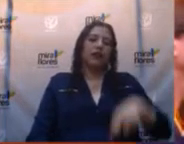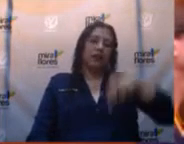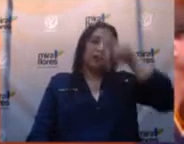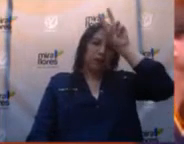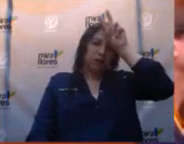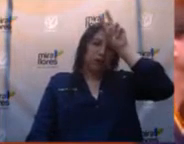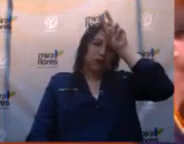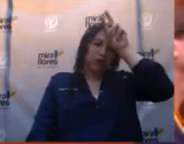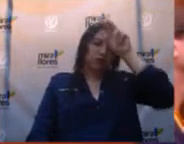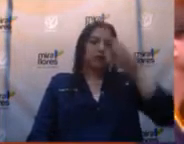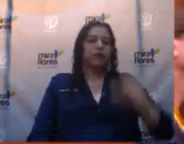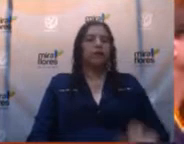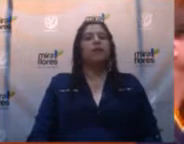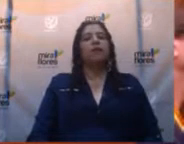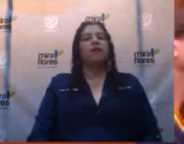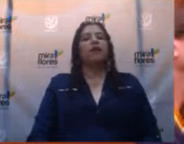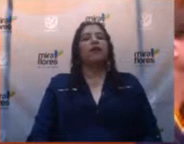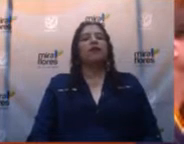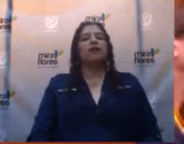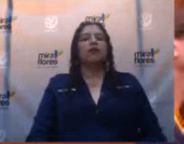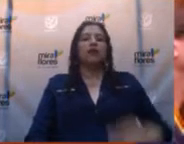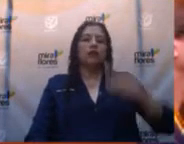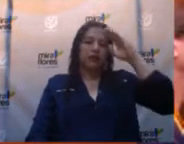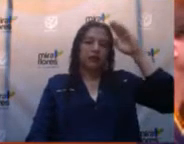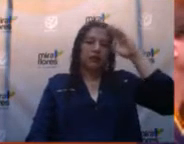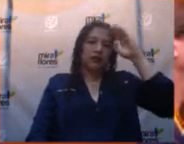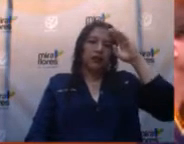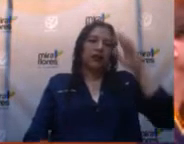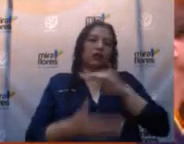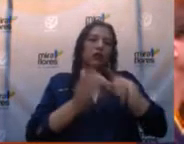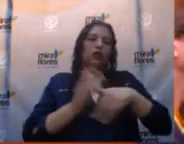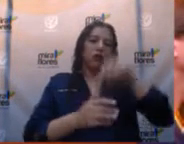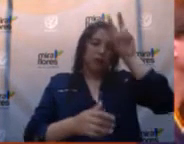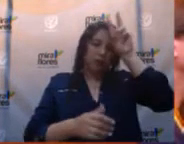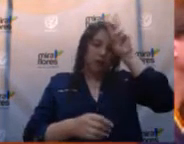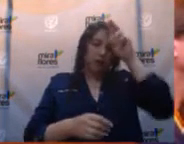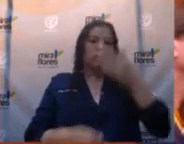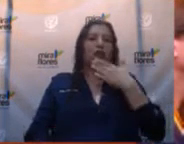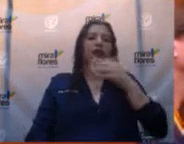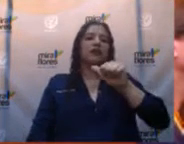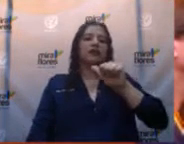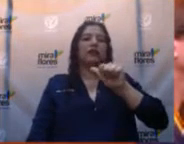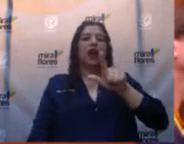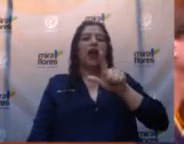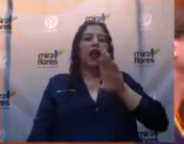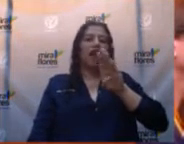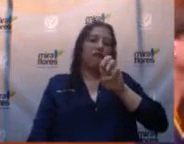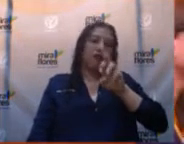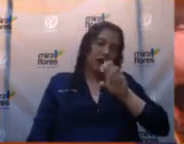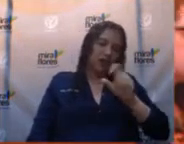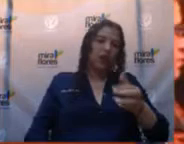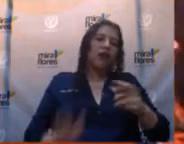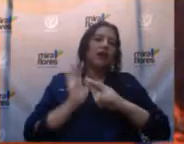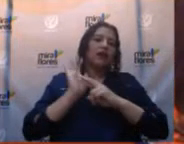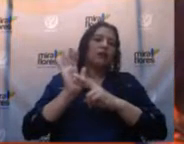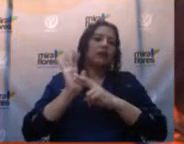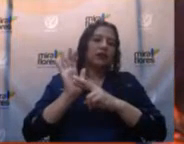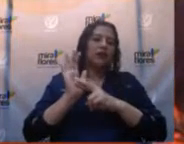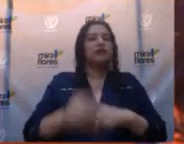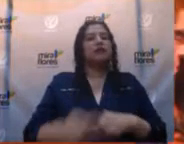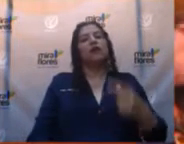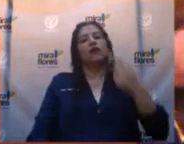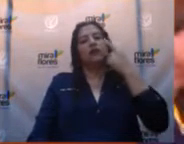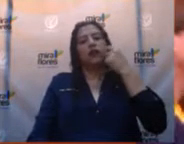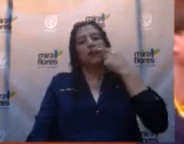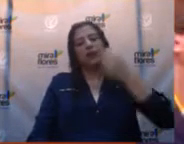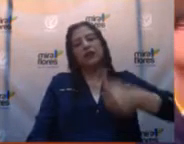Perú, señor comandante Policía Nacional del Perú, Alberto Rojas Méndez, en representación del